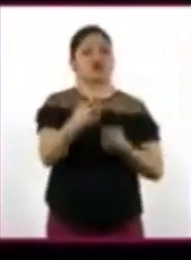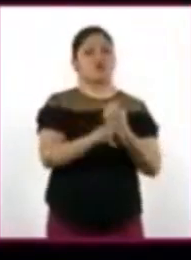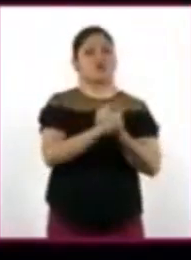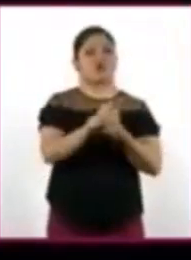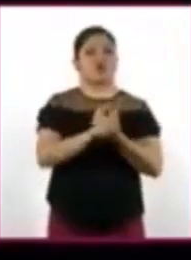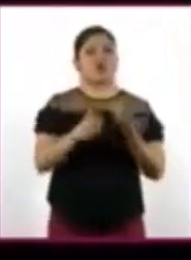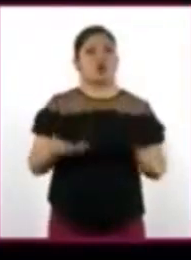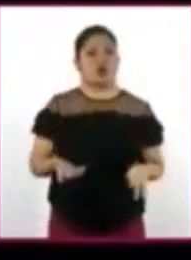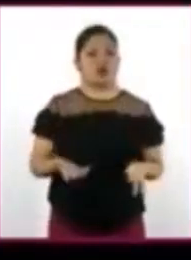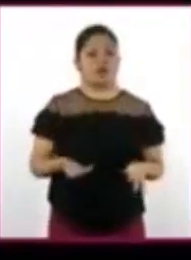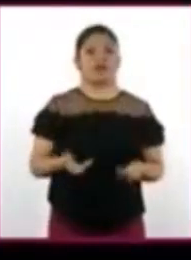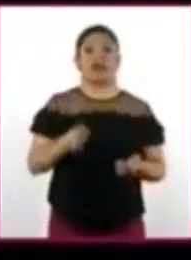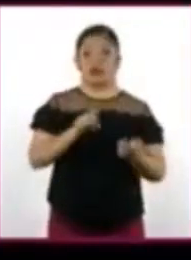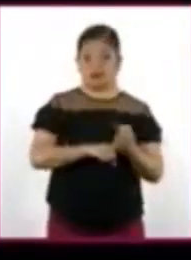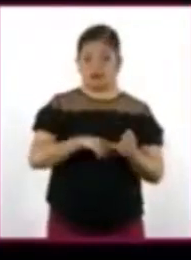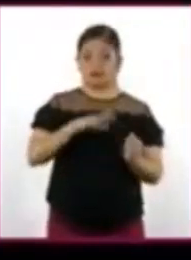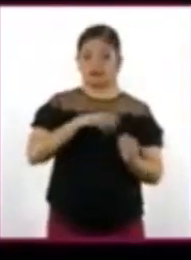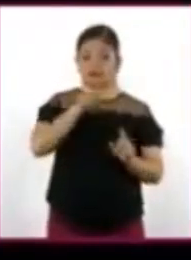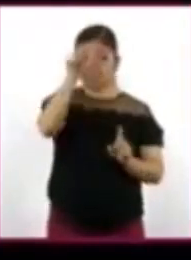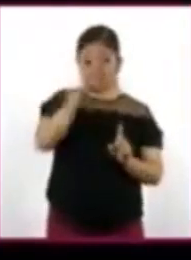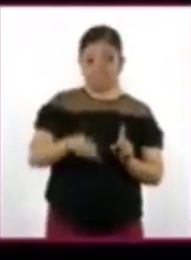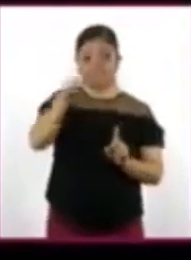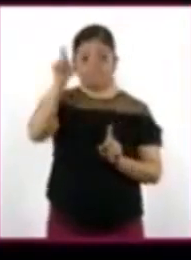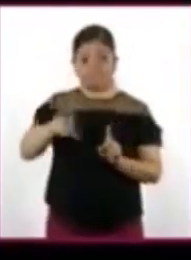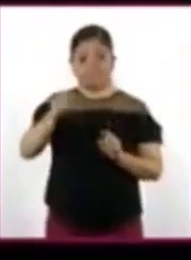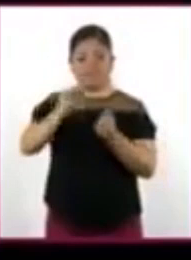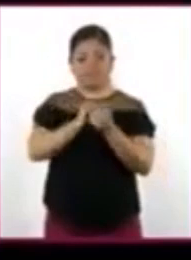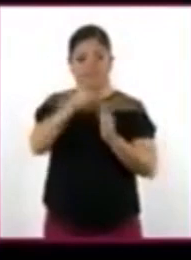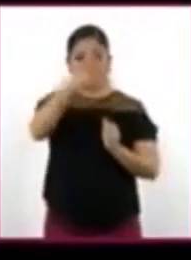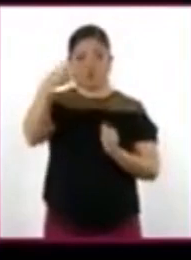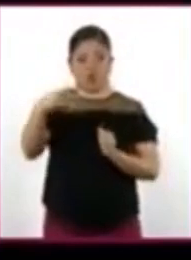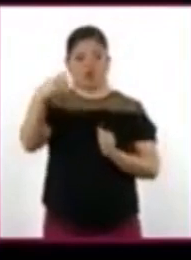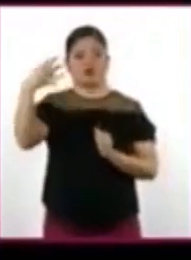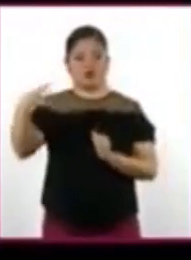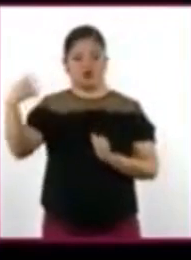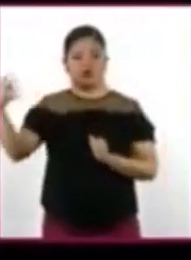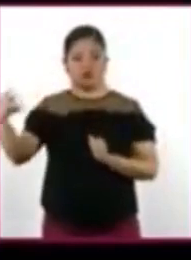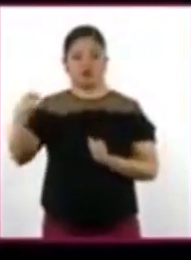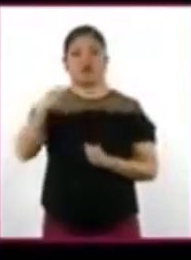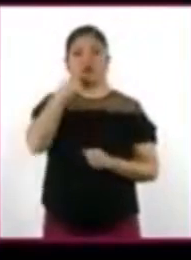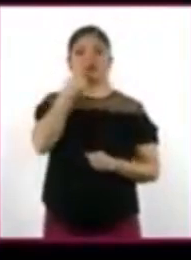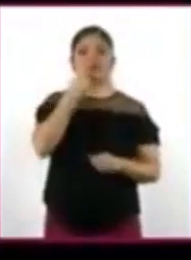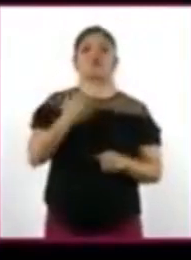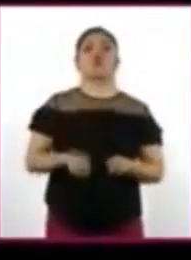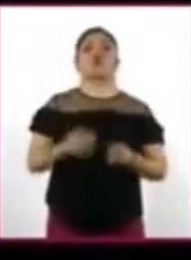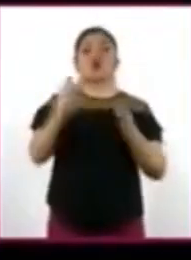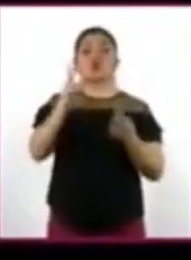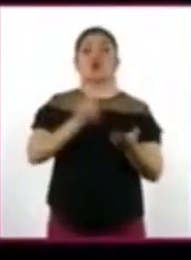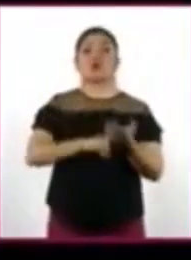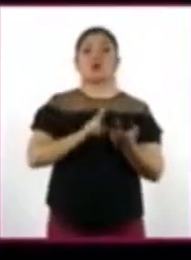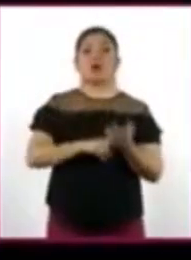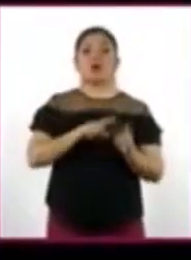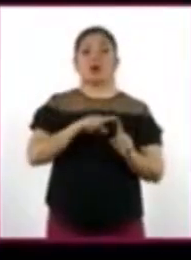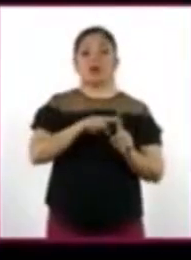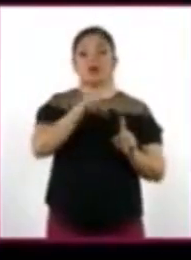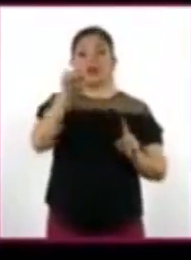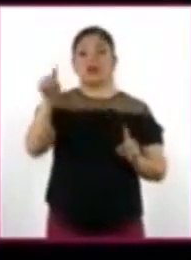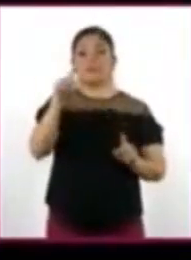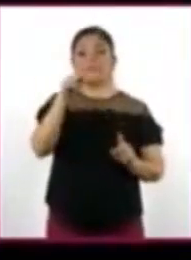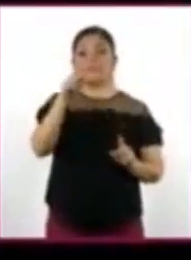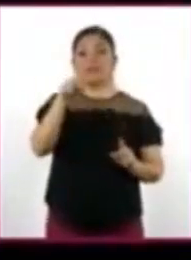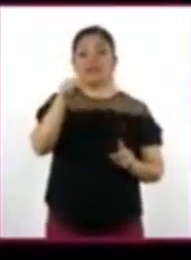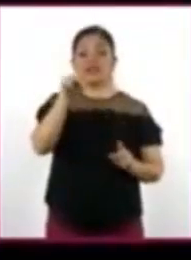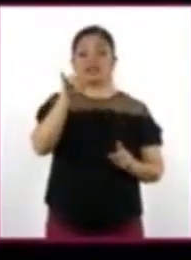que se me ocurre es que como el crecimiento es lineal, pensemos en cuánto vale la pendiente. La pendiente es un concepto que vamos a utilizar y